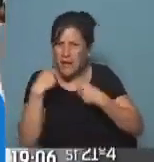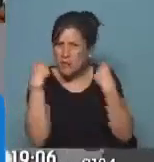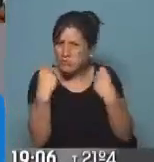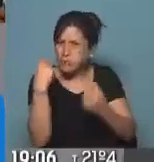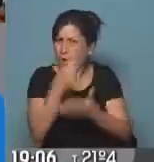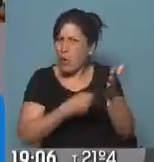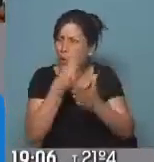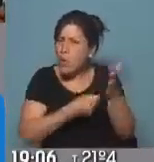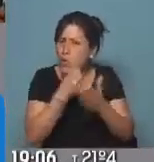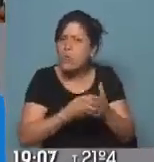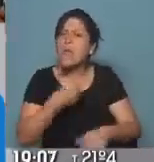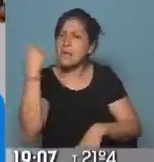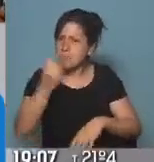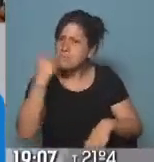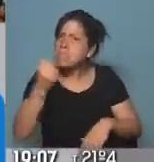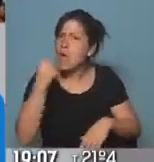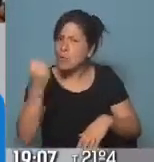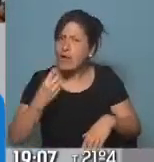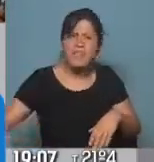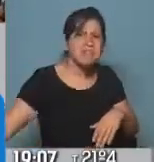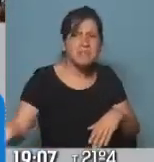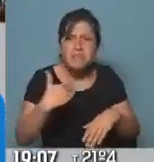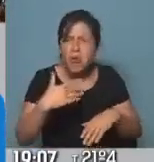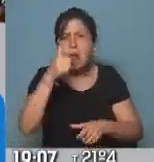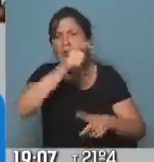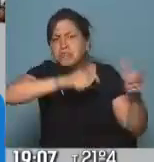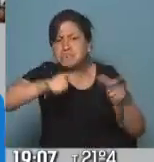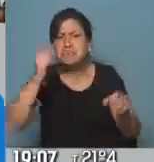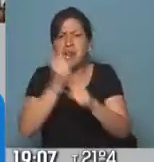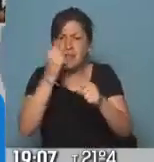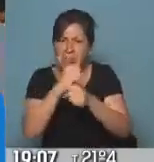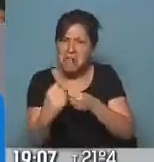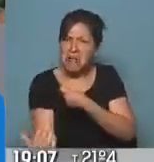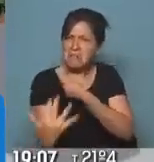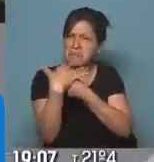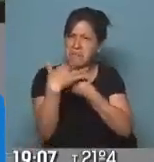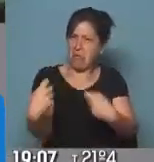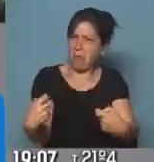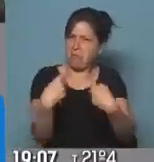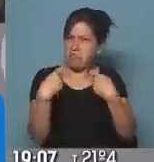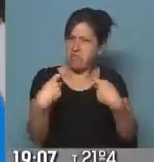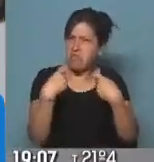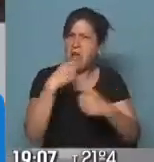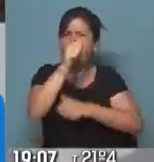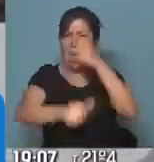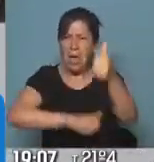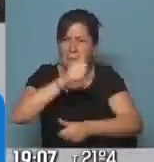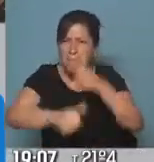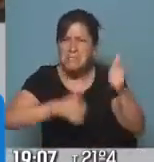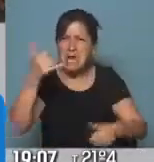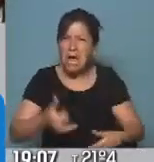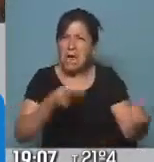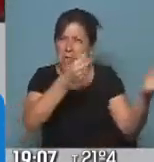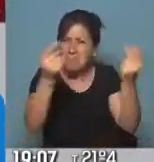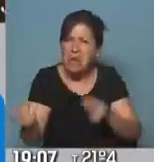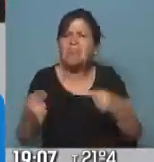es necesaria una acción del movimiento obrero. Se está atacando a todos los trabajadores, aún las empresas y esos grandes holdings que tienen mucho dinero aprovechan para decir yo también